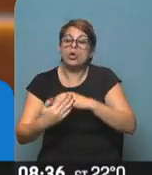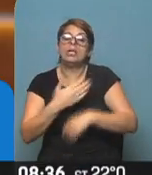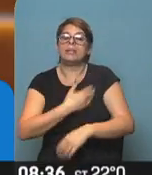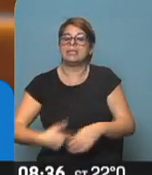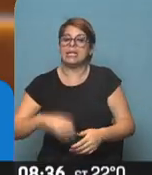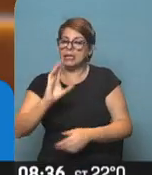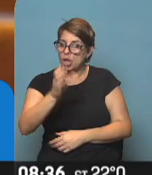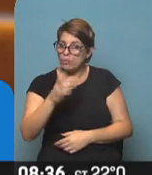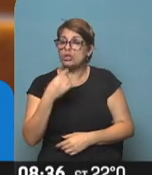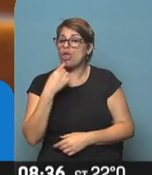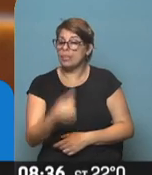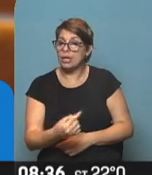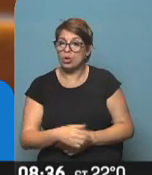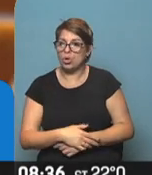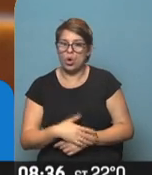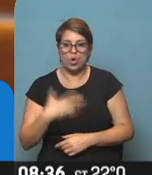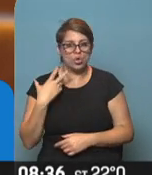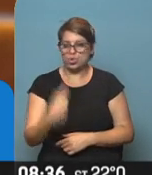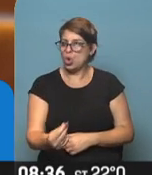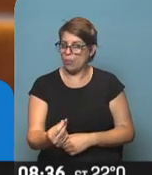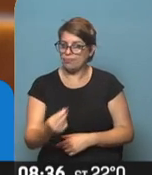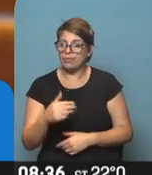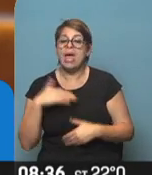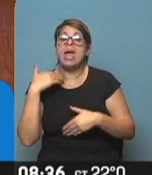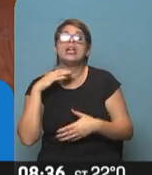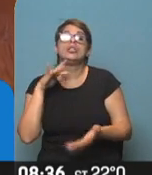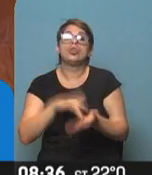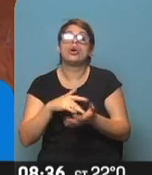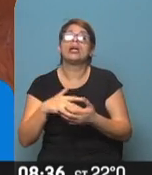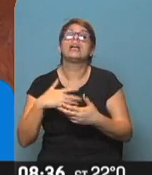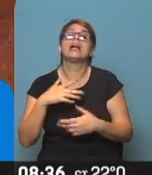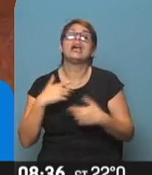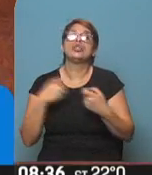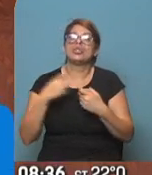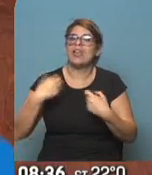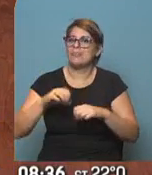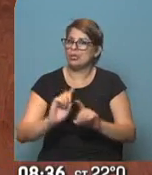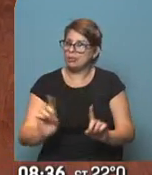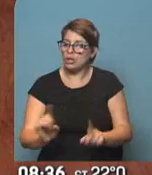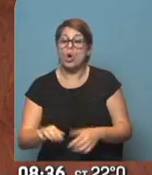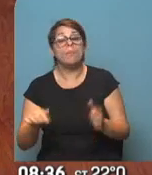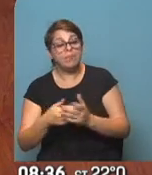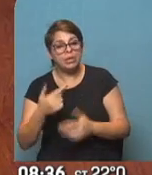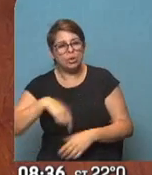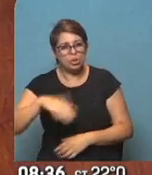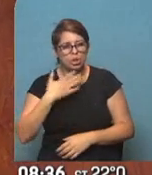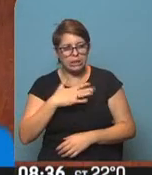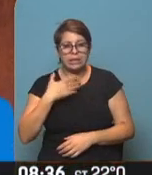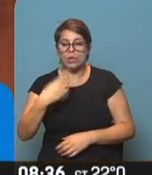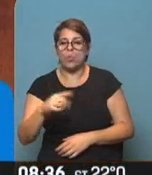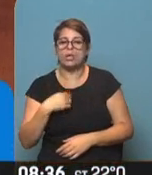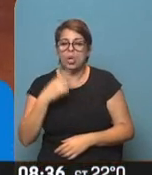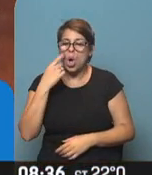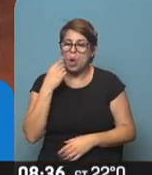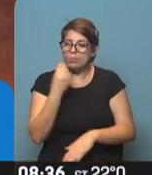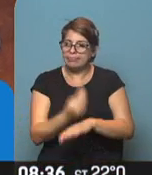dicho que que no va a avanzar en las asociaciones deportivas pero la verdad es que entendemos que cuando él se posiciona